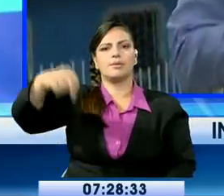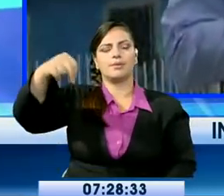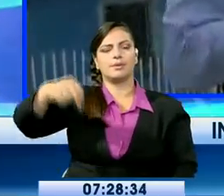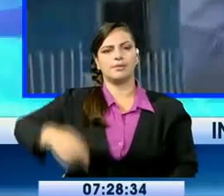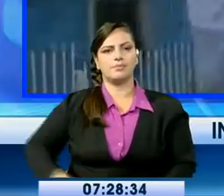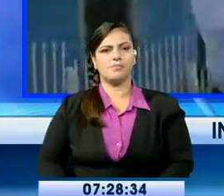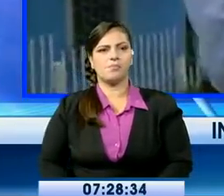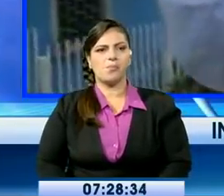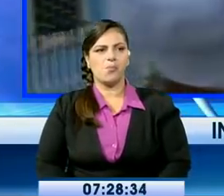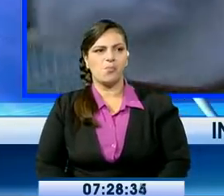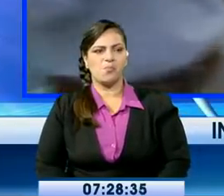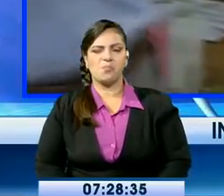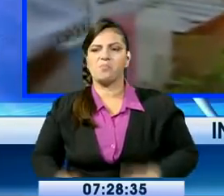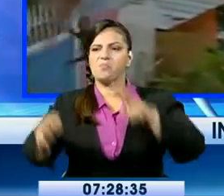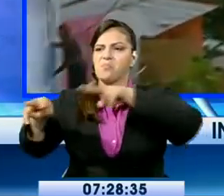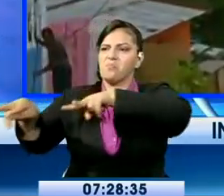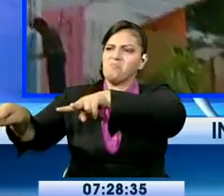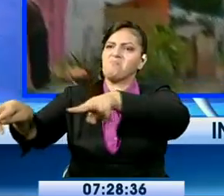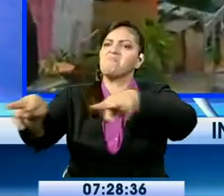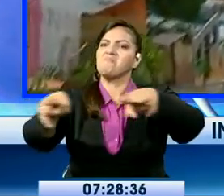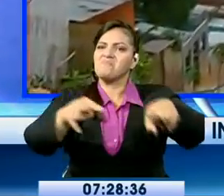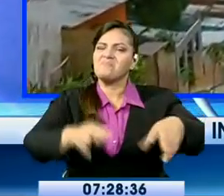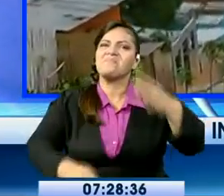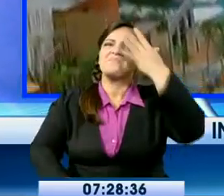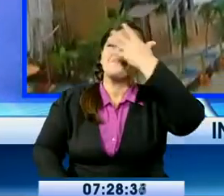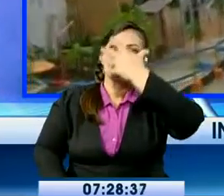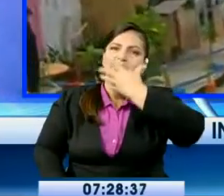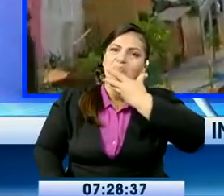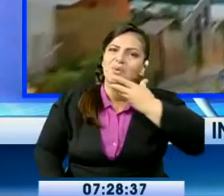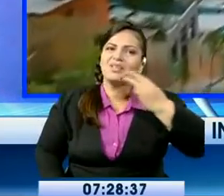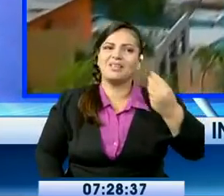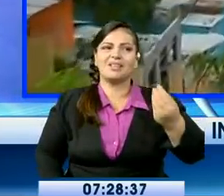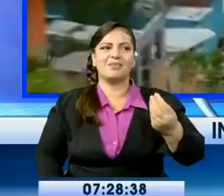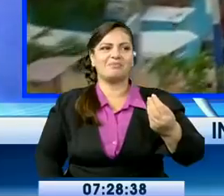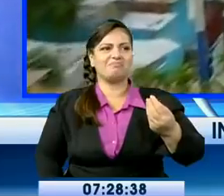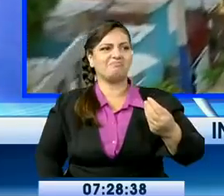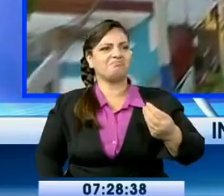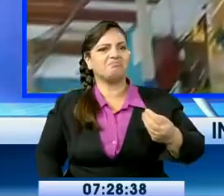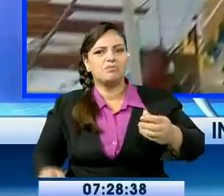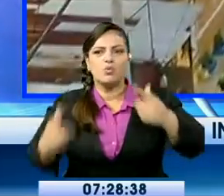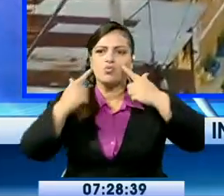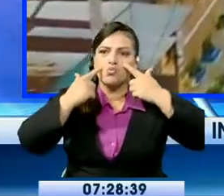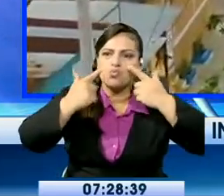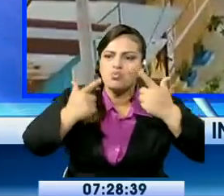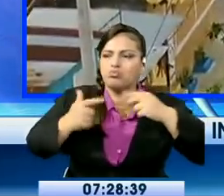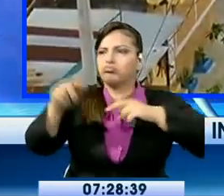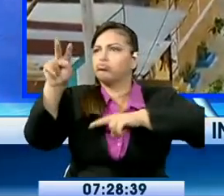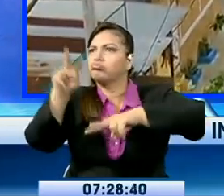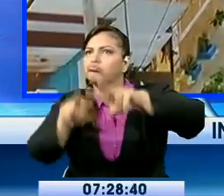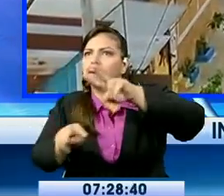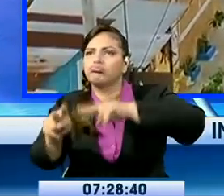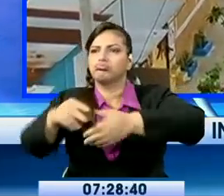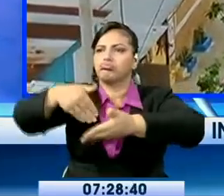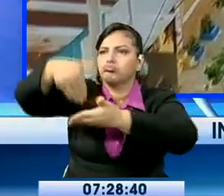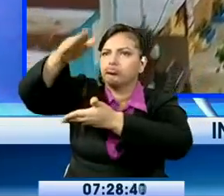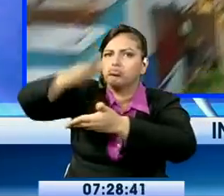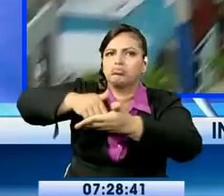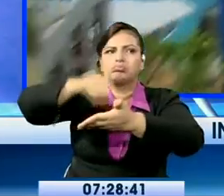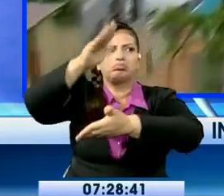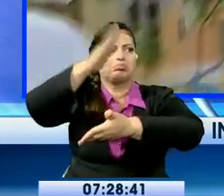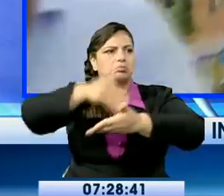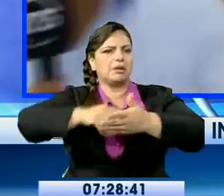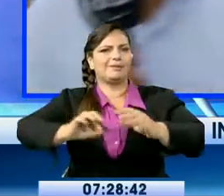como podemos apreciar, un barrio muy bonito, un barrio bien cuidado, bien tratado por parte de sus habitantes, pero que se